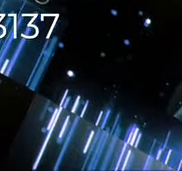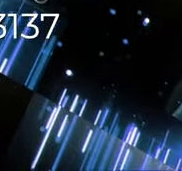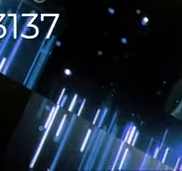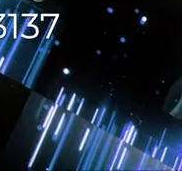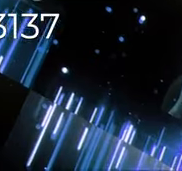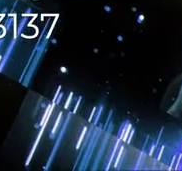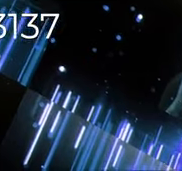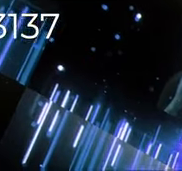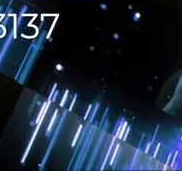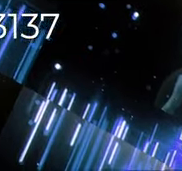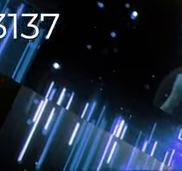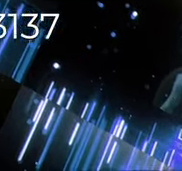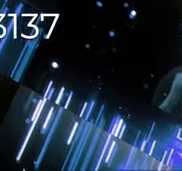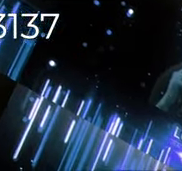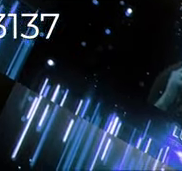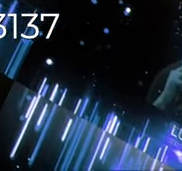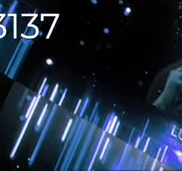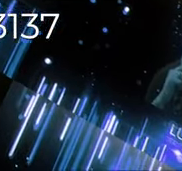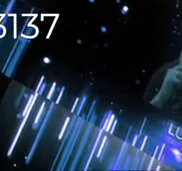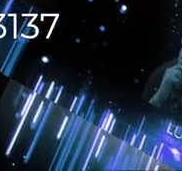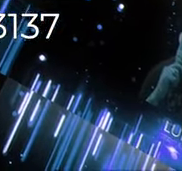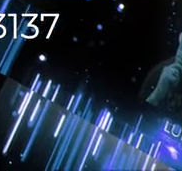917-224-3137.